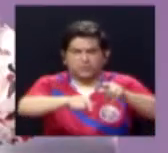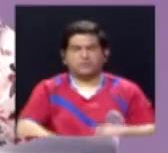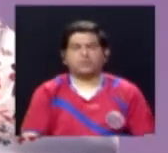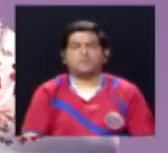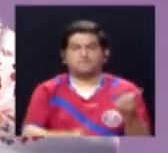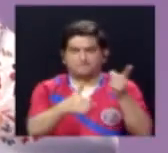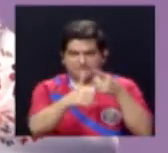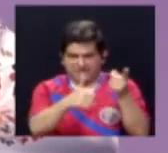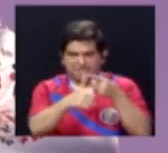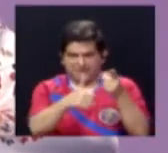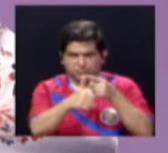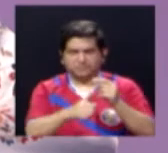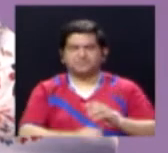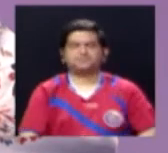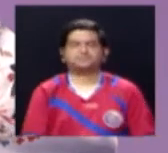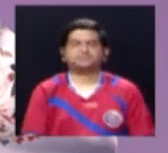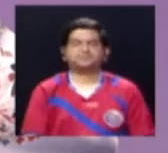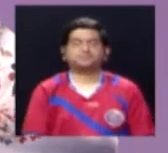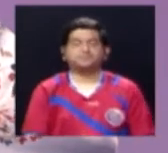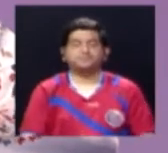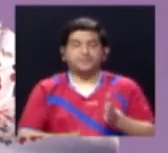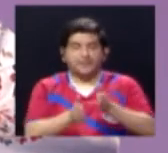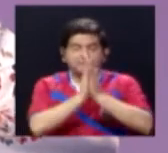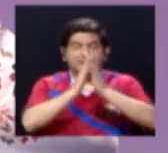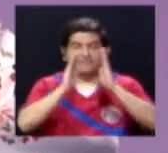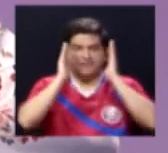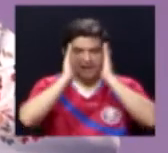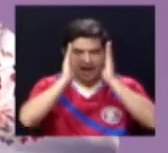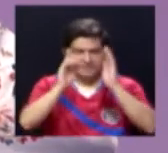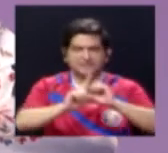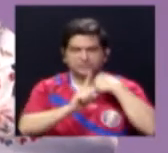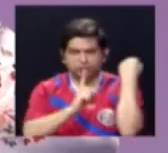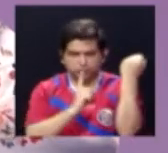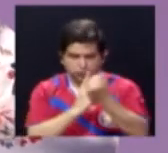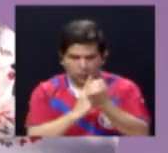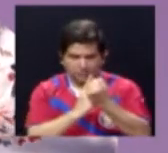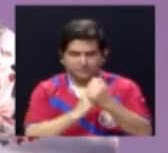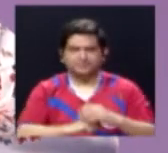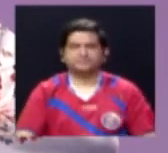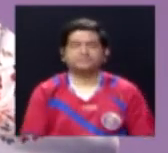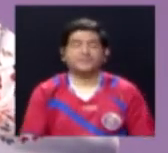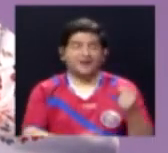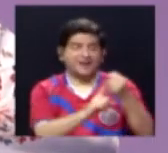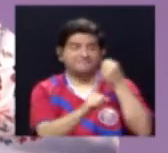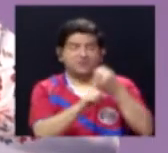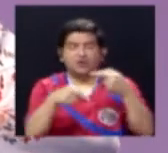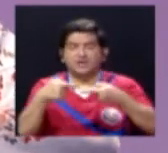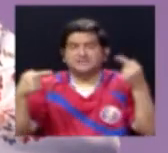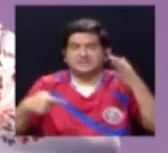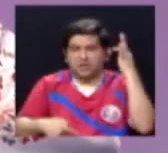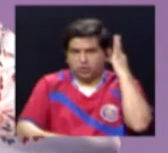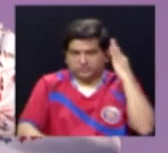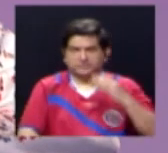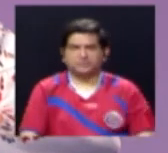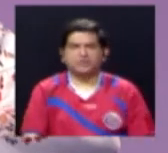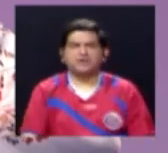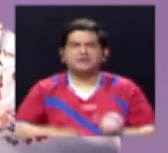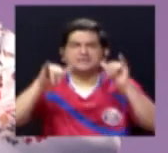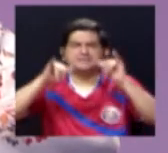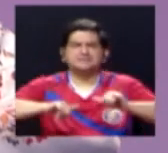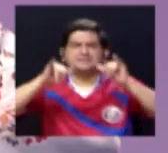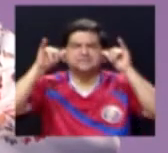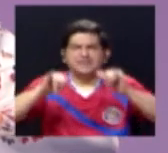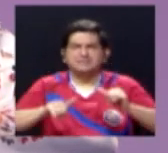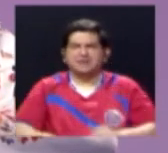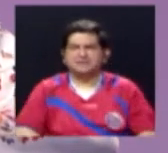que hicimos fue llamar la atención sobre una situación y es que la violencia contra las mujeres es permanente